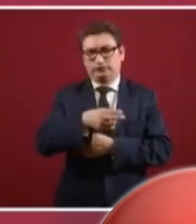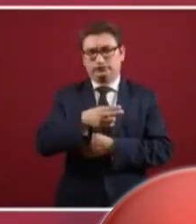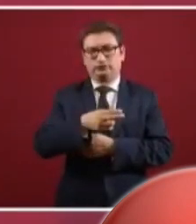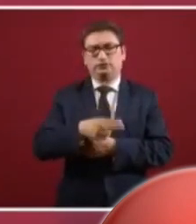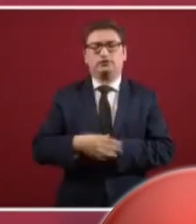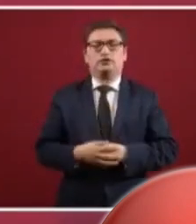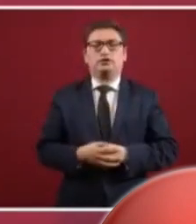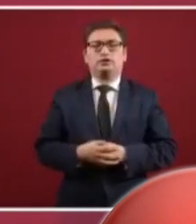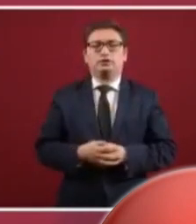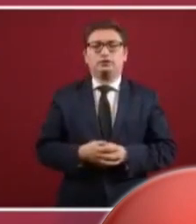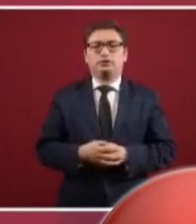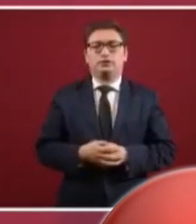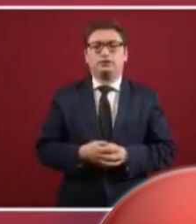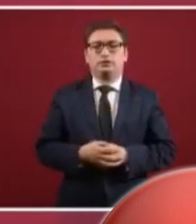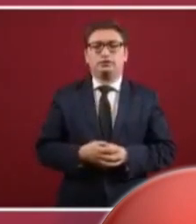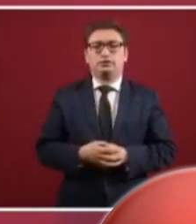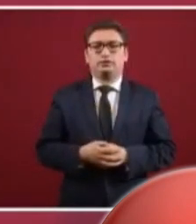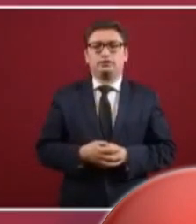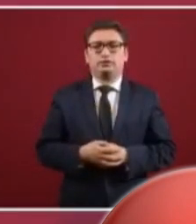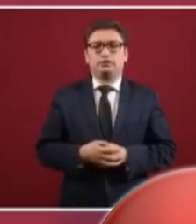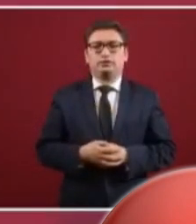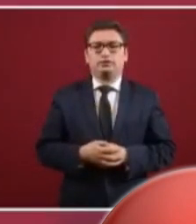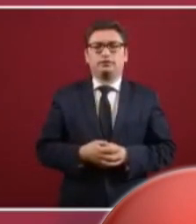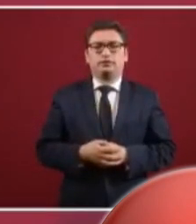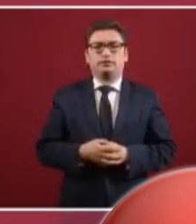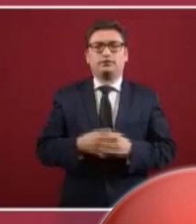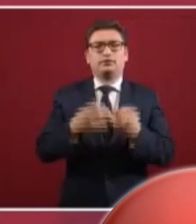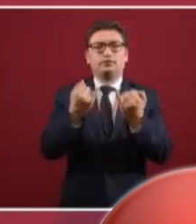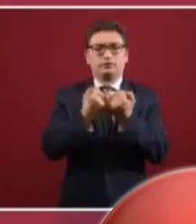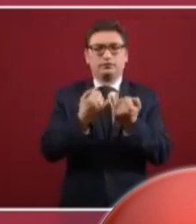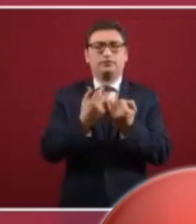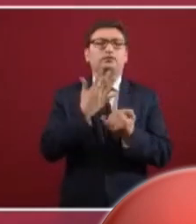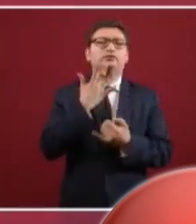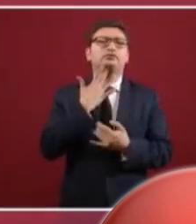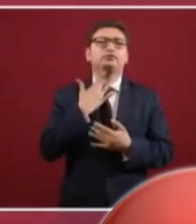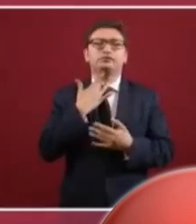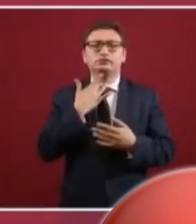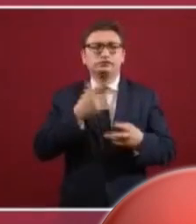el que sea delito grave el robo de combustible,